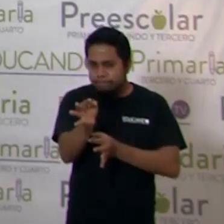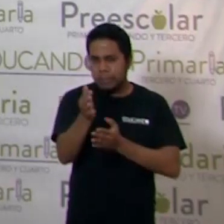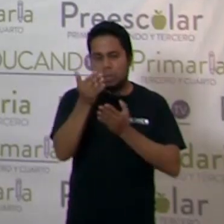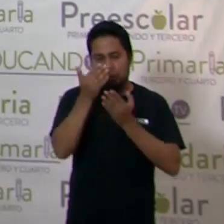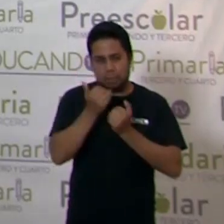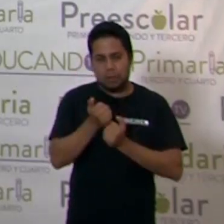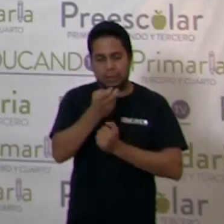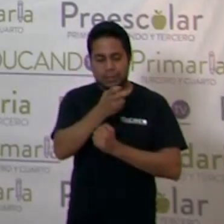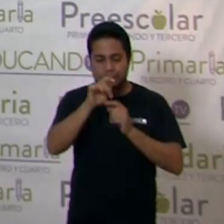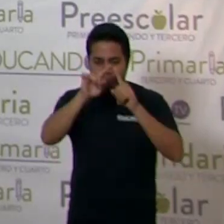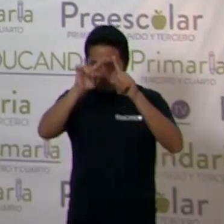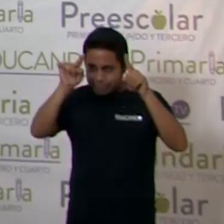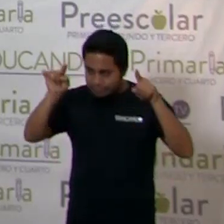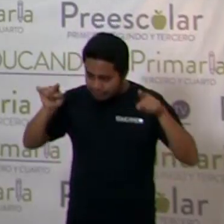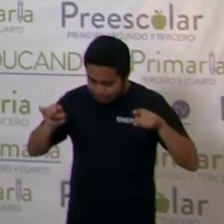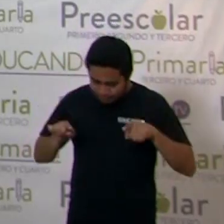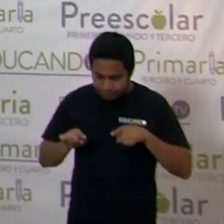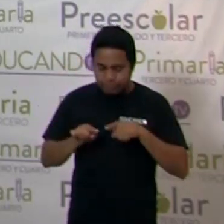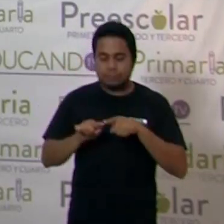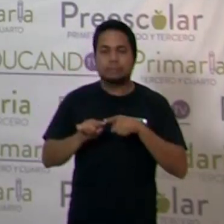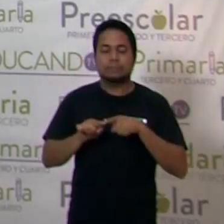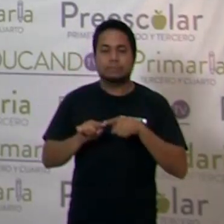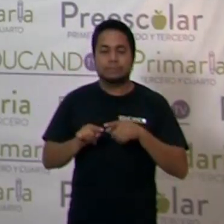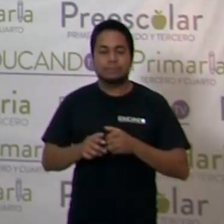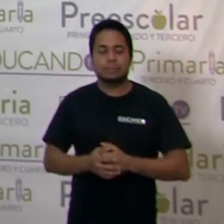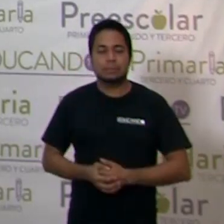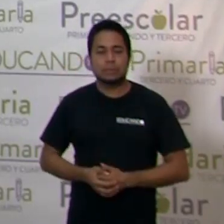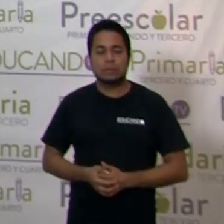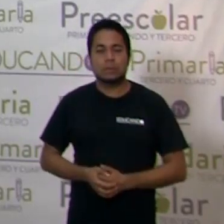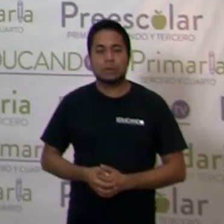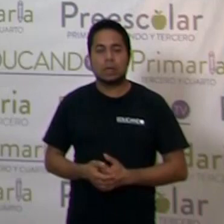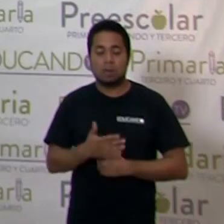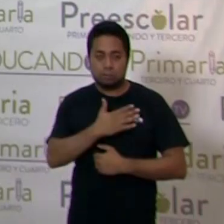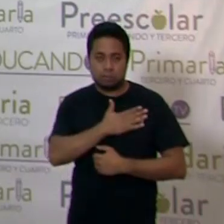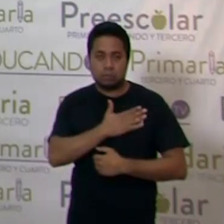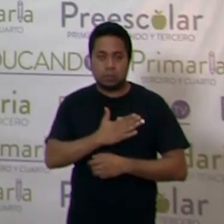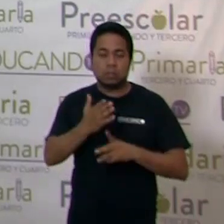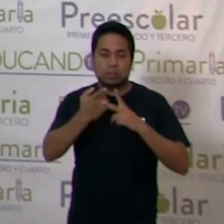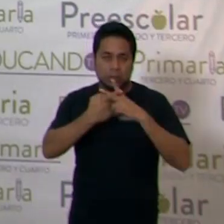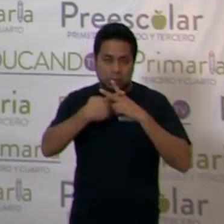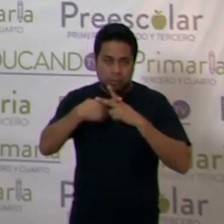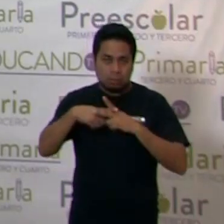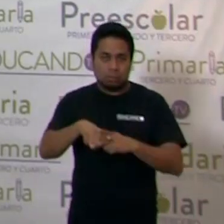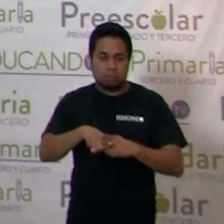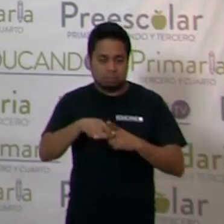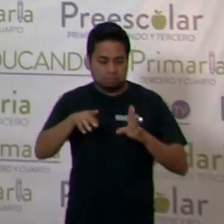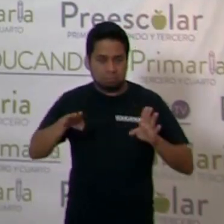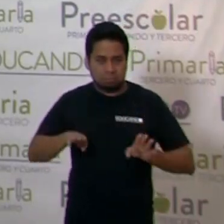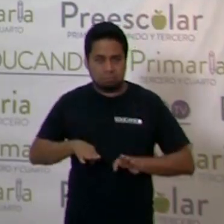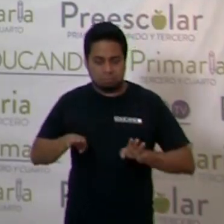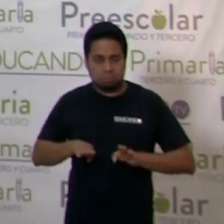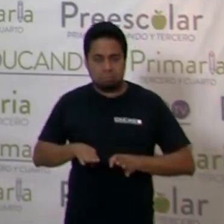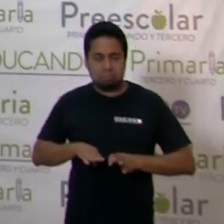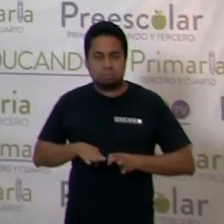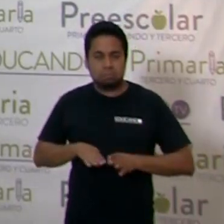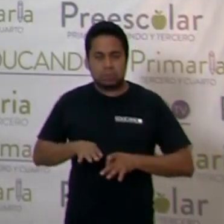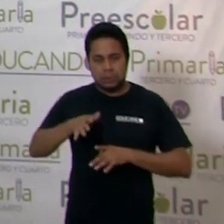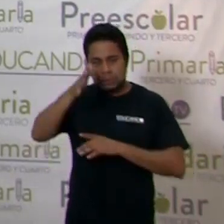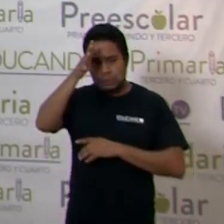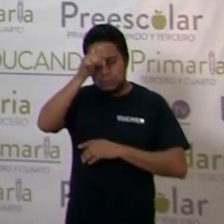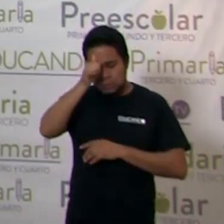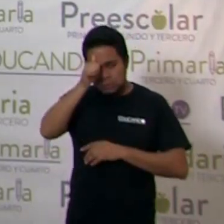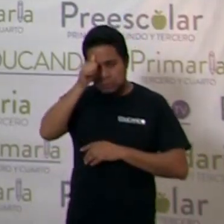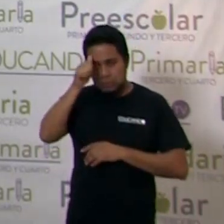este lad MM y bueno vamos a empezar ahora sí a describir acuérdate como la